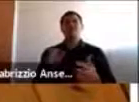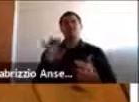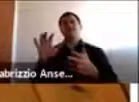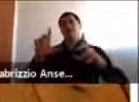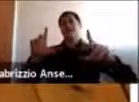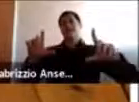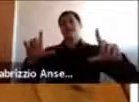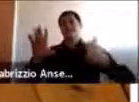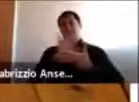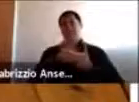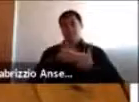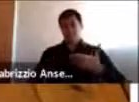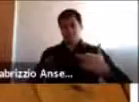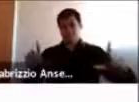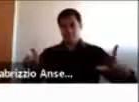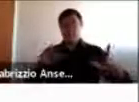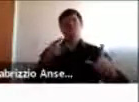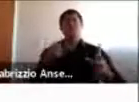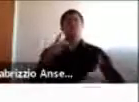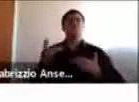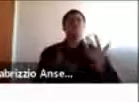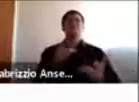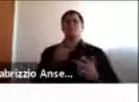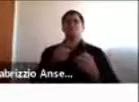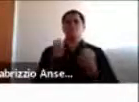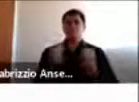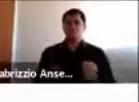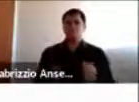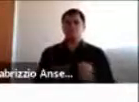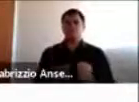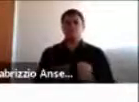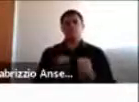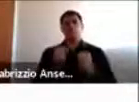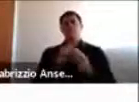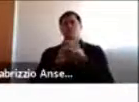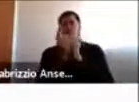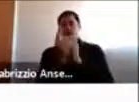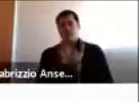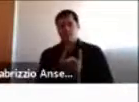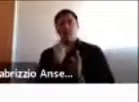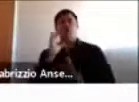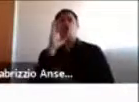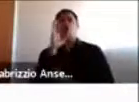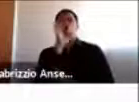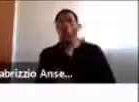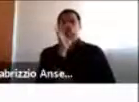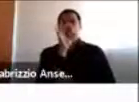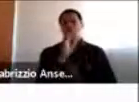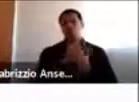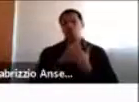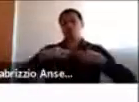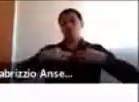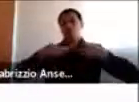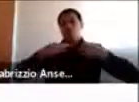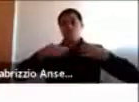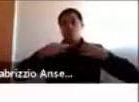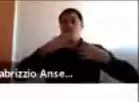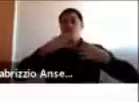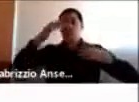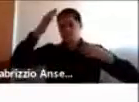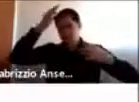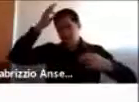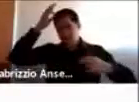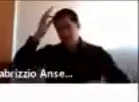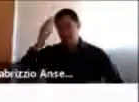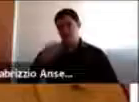en este caso es modificar los colores de la ropa del niño y del cabello como les mostré